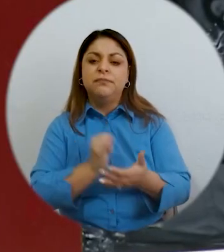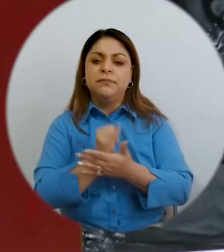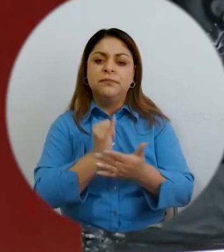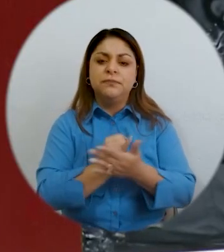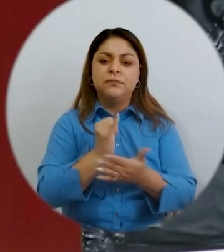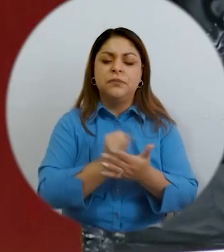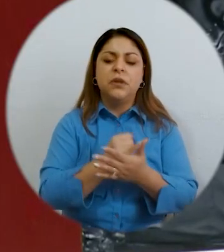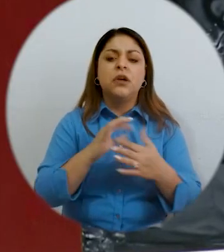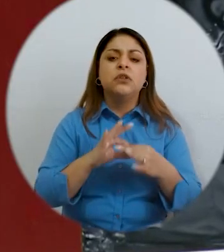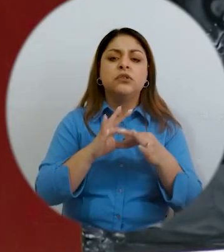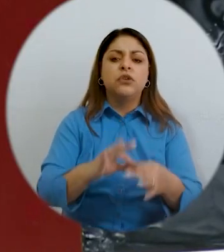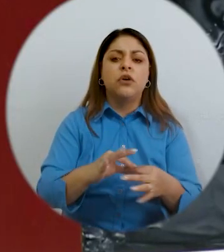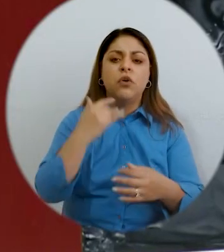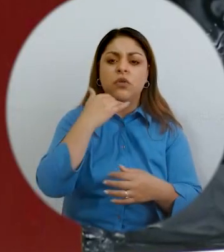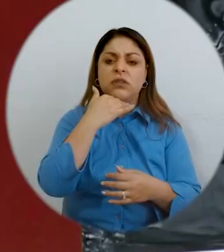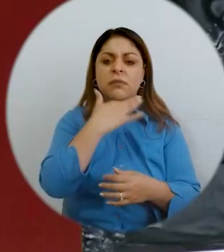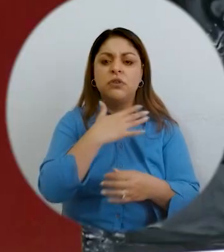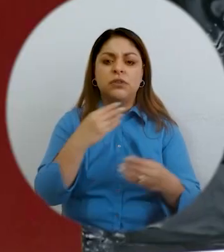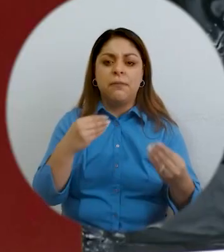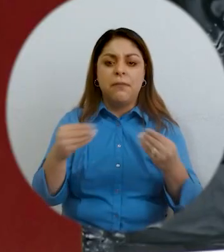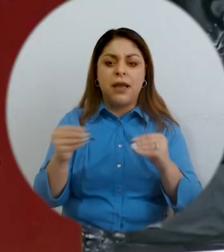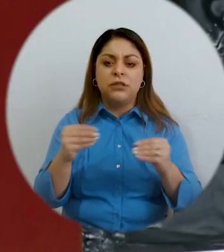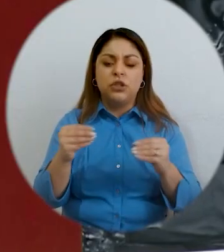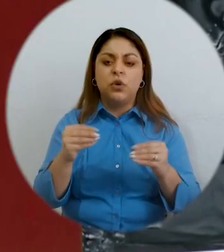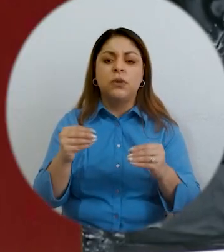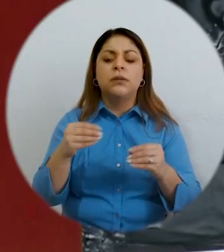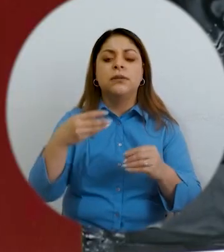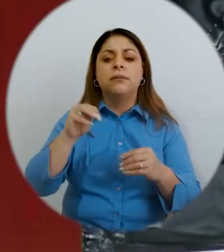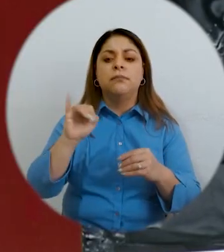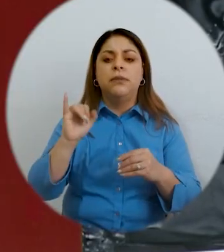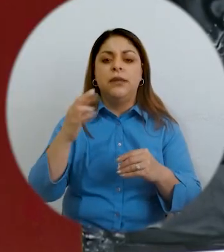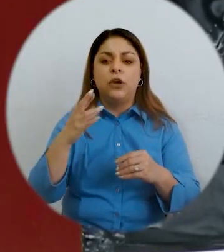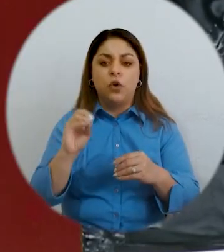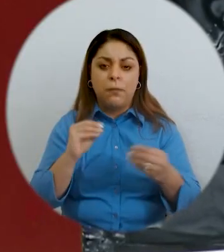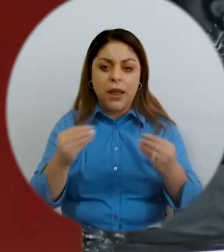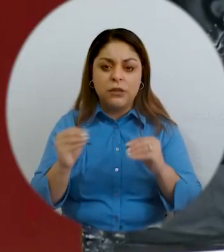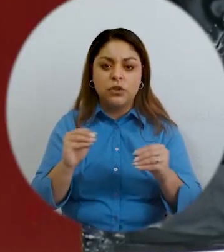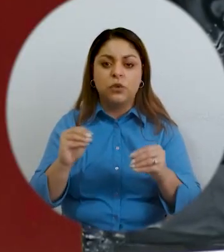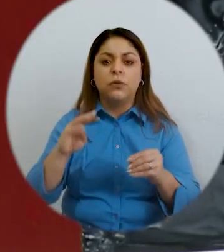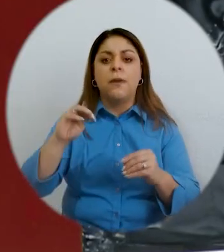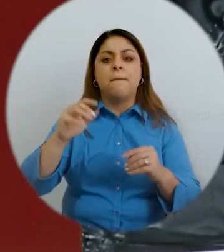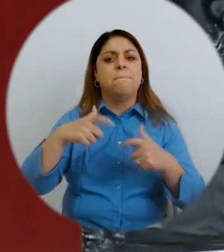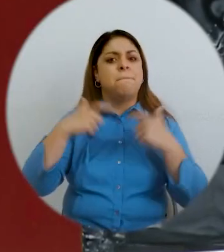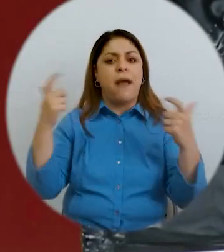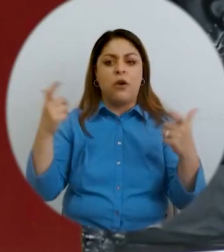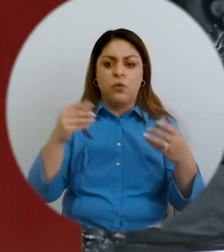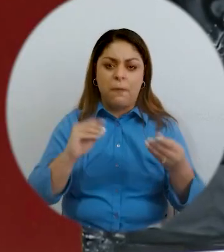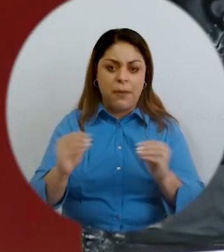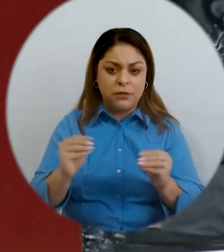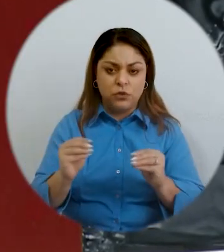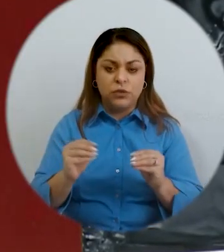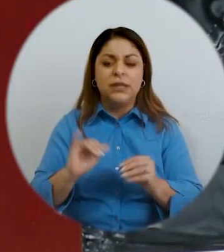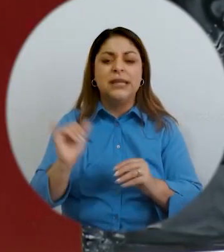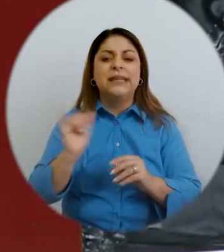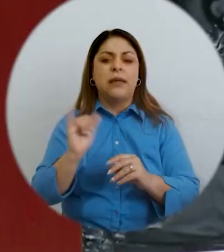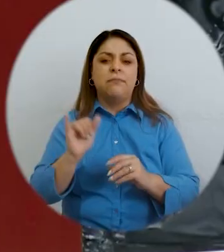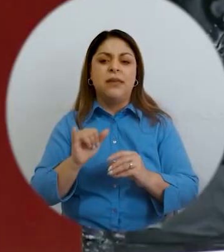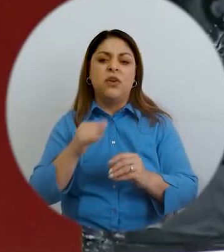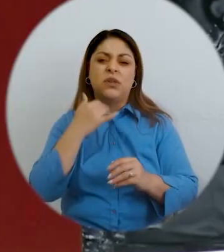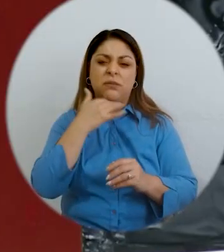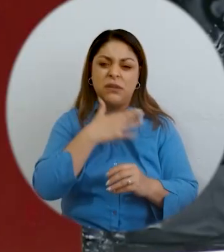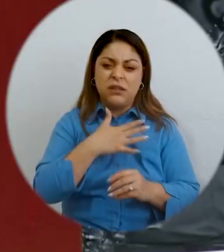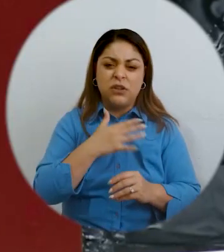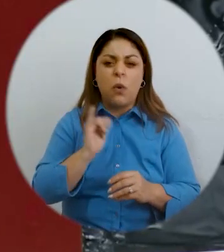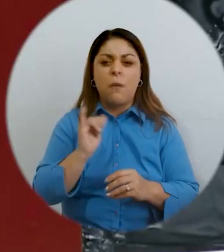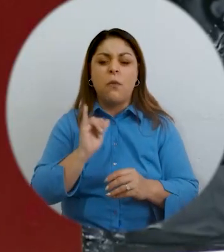las investigaciones en contaminación por plásticos, microplásticos y macroplásticos, y también contaminantes emergentes